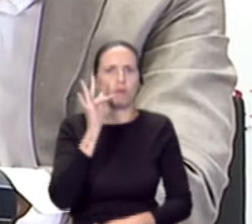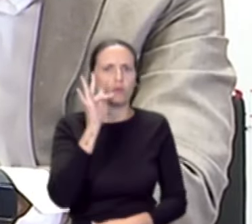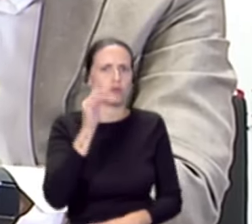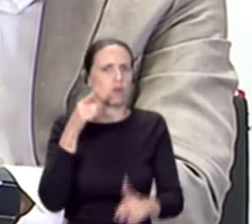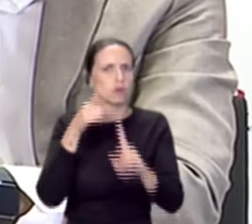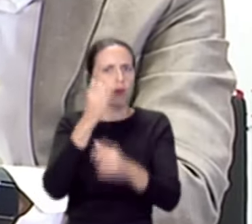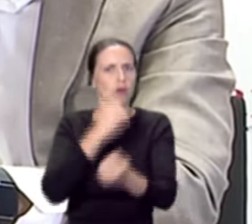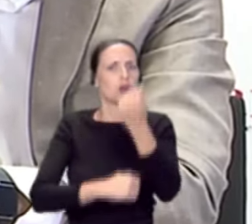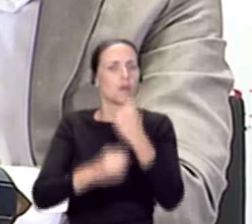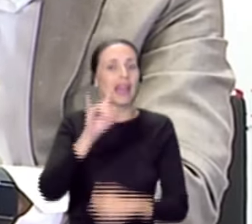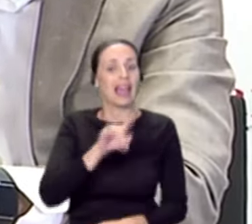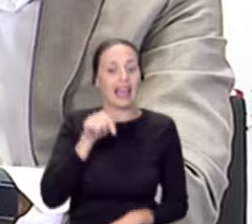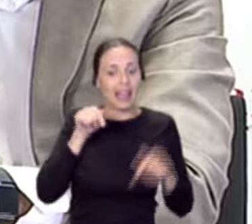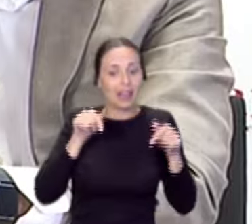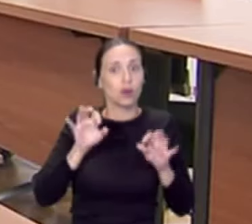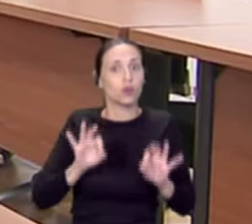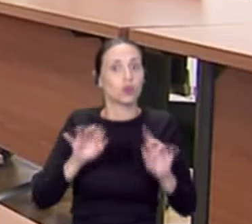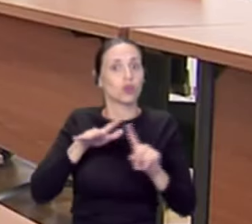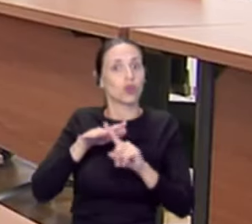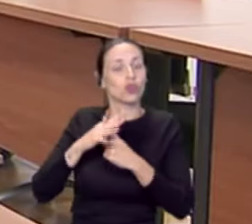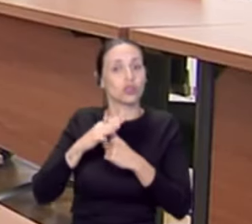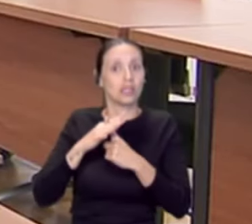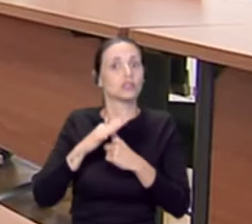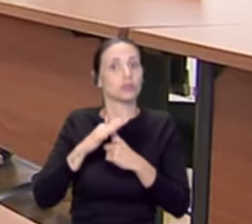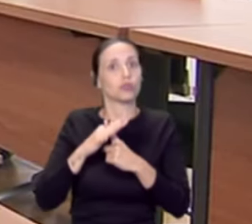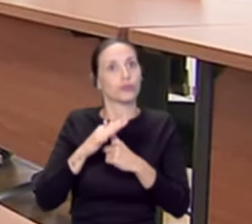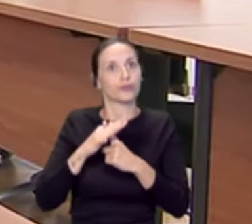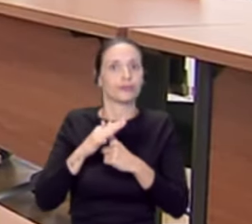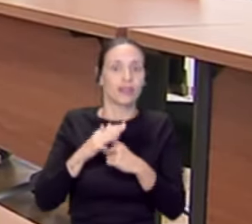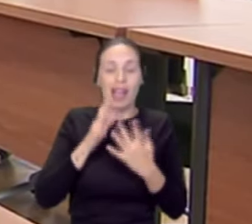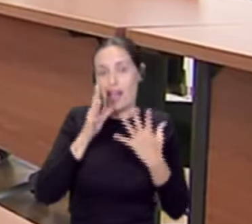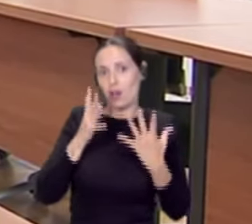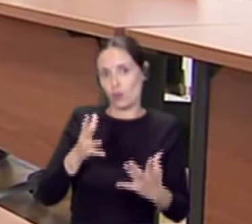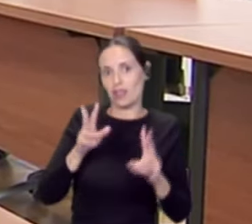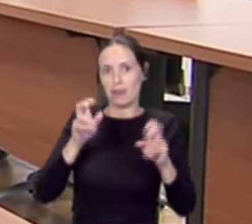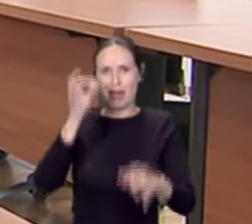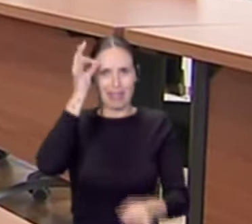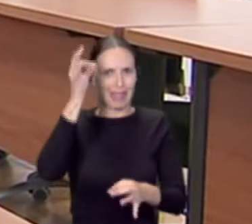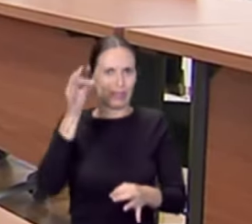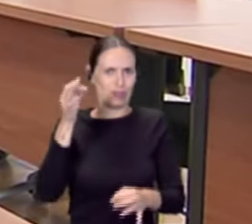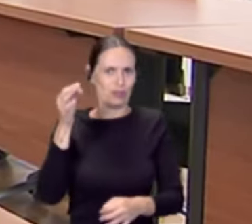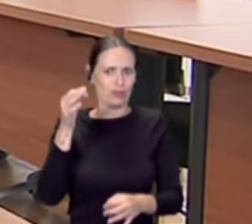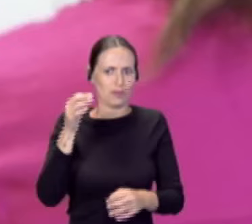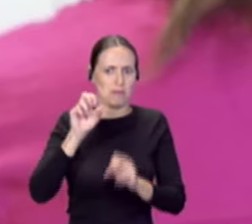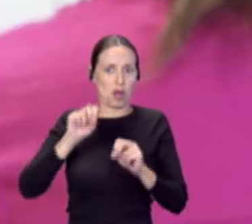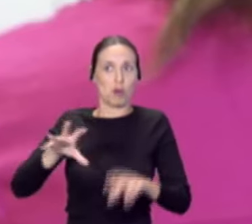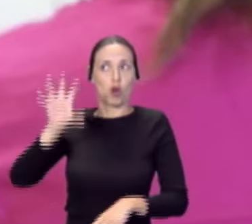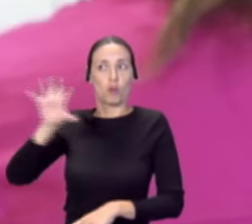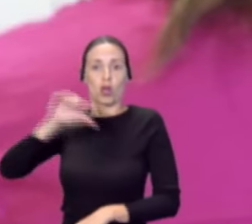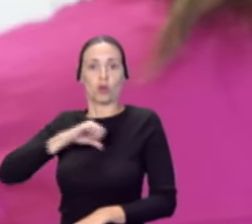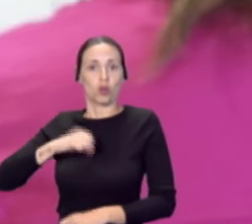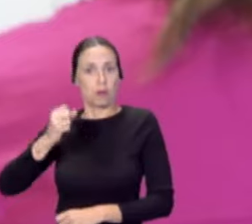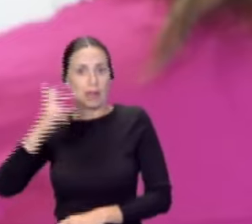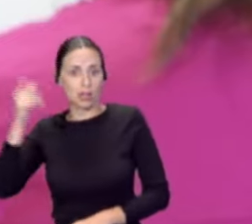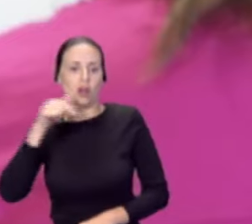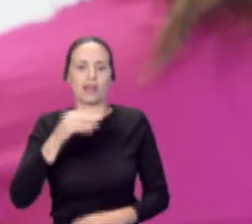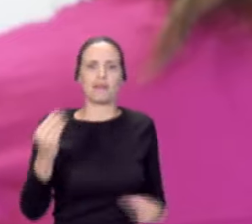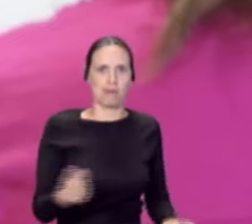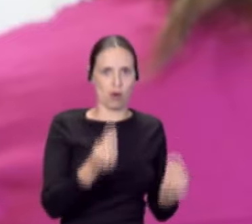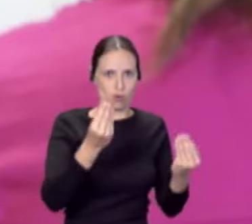economía canaria, especialmente en un contexto marcado por el empeoramiento de los datos en el resto de comunidades autónomas.